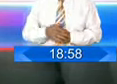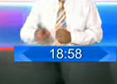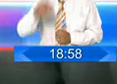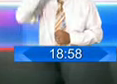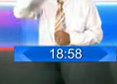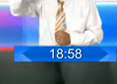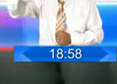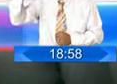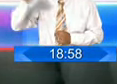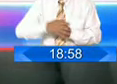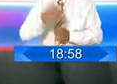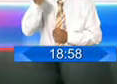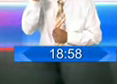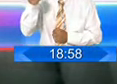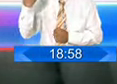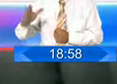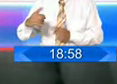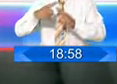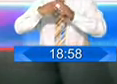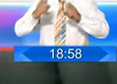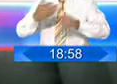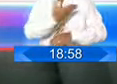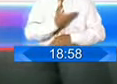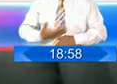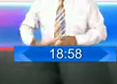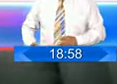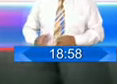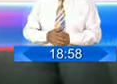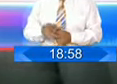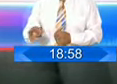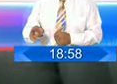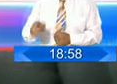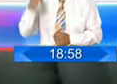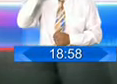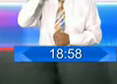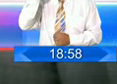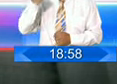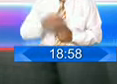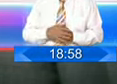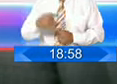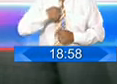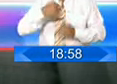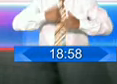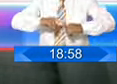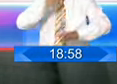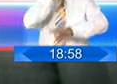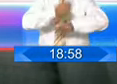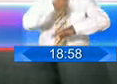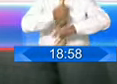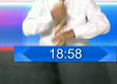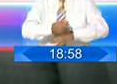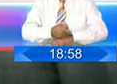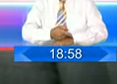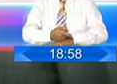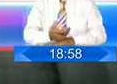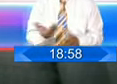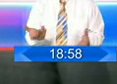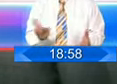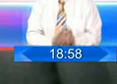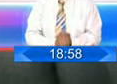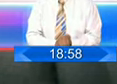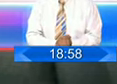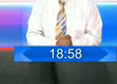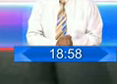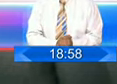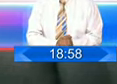no se han dado cuenta que son expresidentes y suelen comportarse de manera diferente, como que tendrían todavía la potestad de decidir.